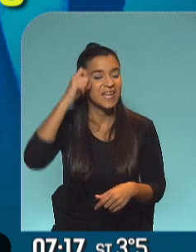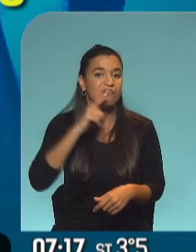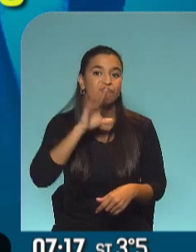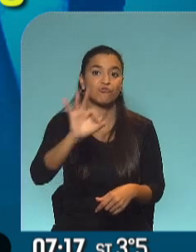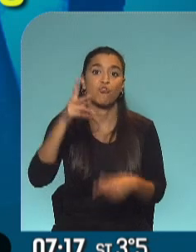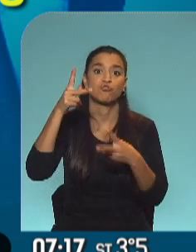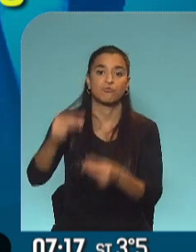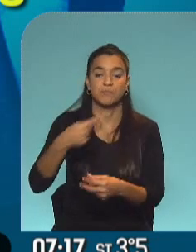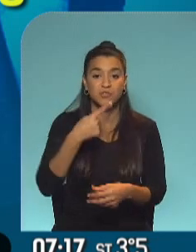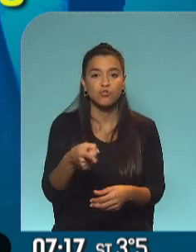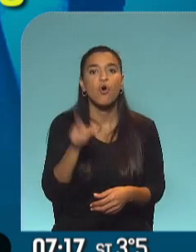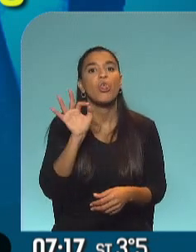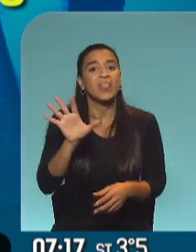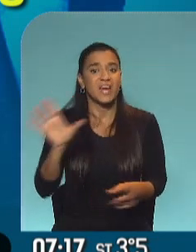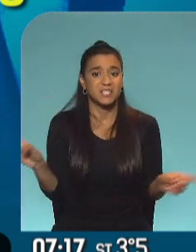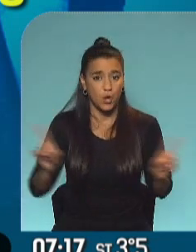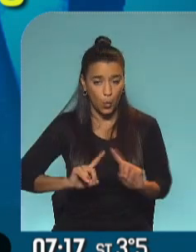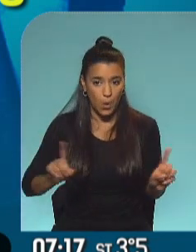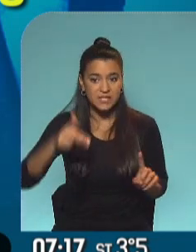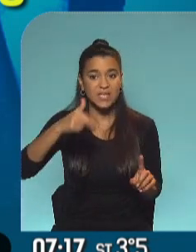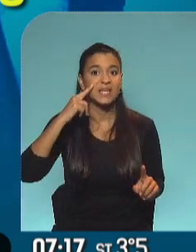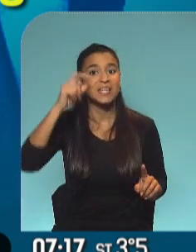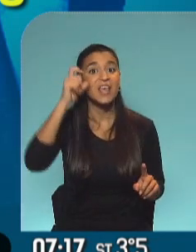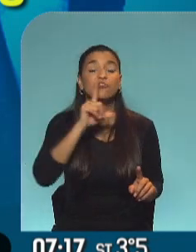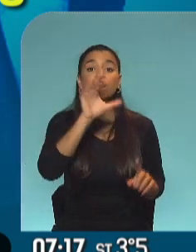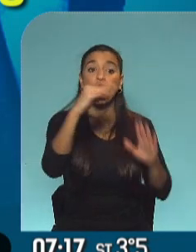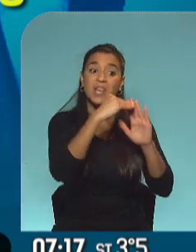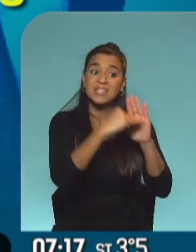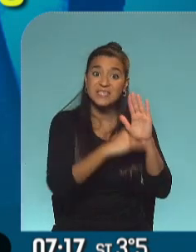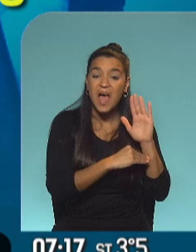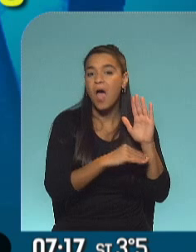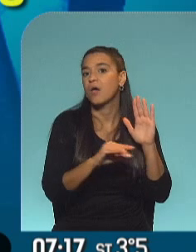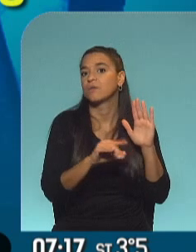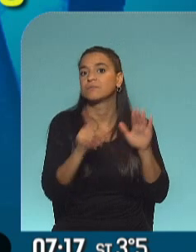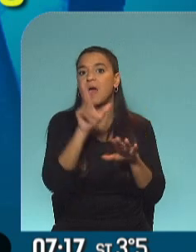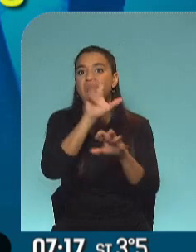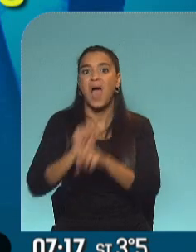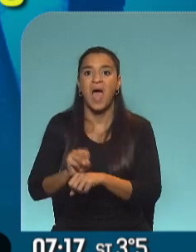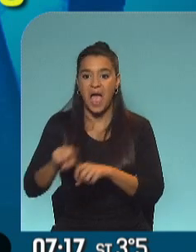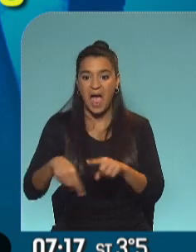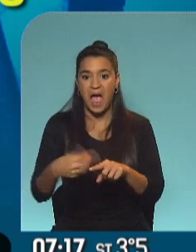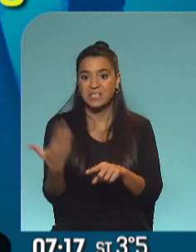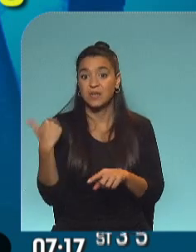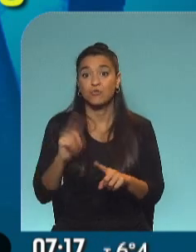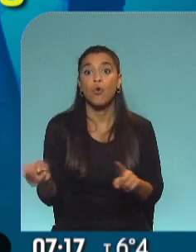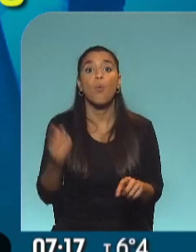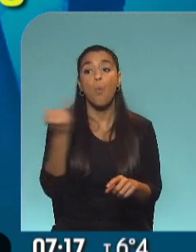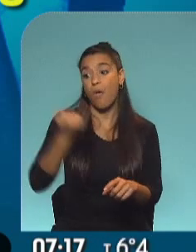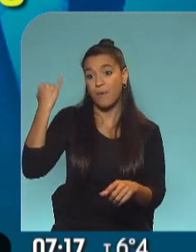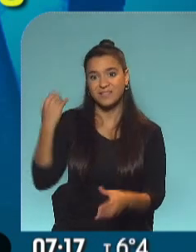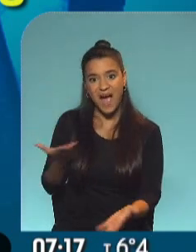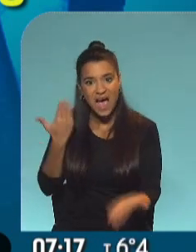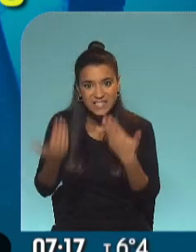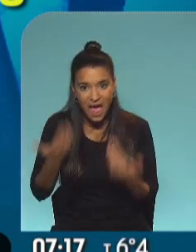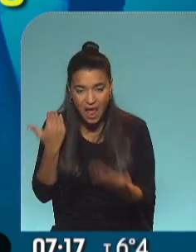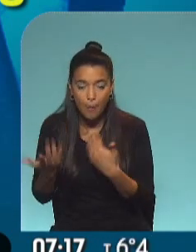este no es un tema menor, porque Darío Nieto no está en la lista de los que ordenaron detener ayer. Fue allanado el jueves pasado,